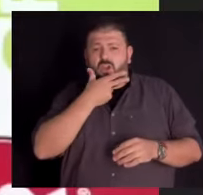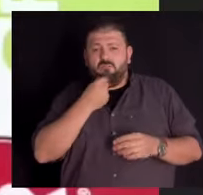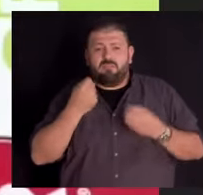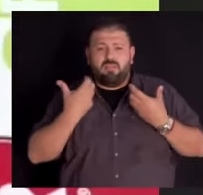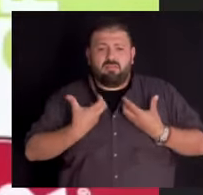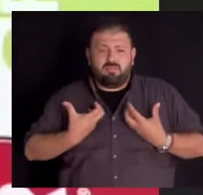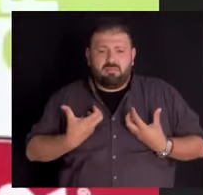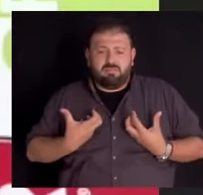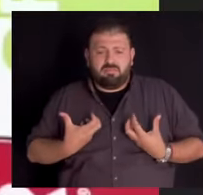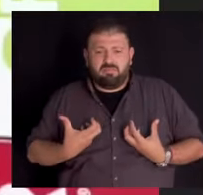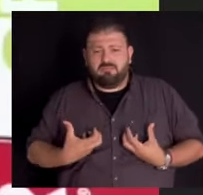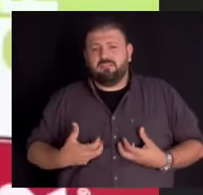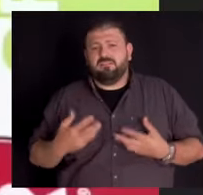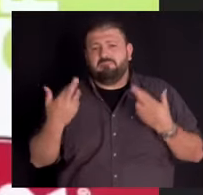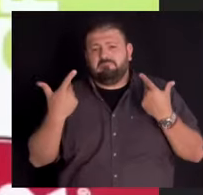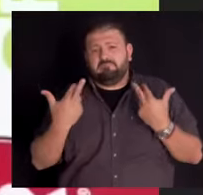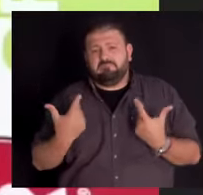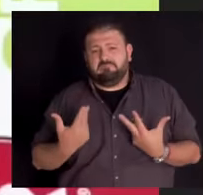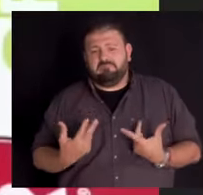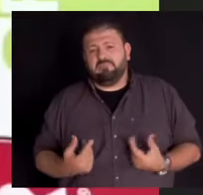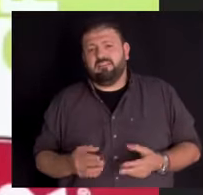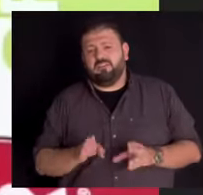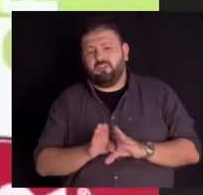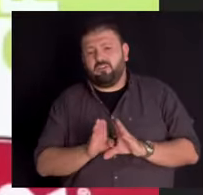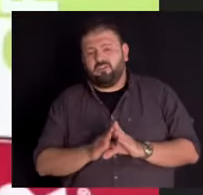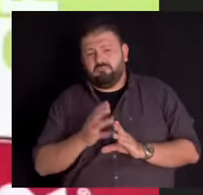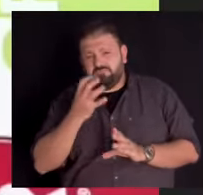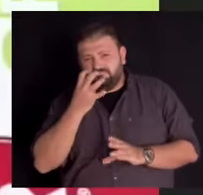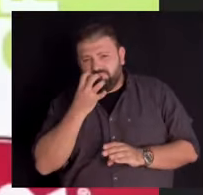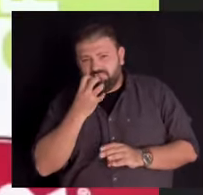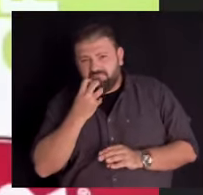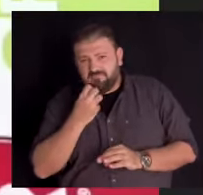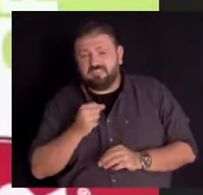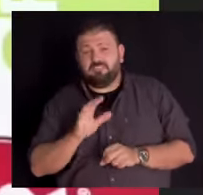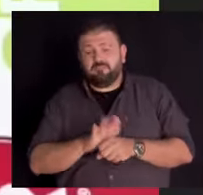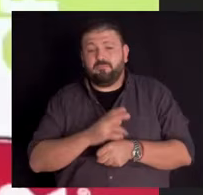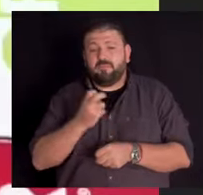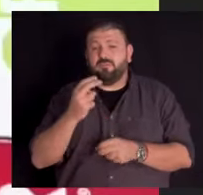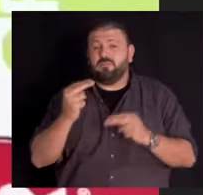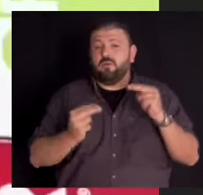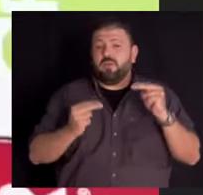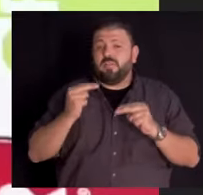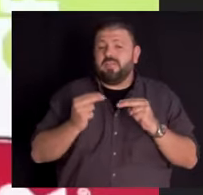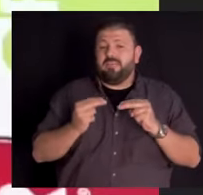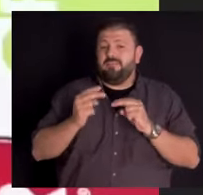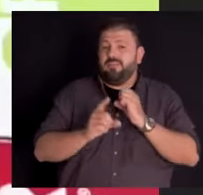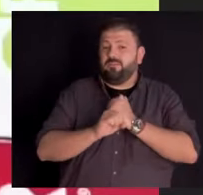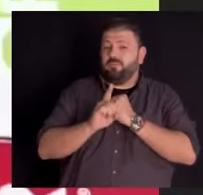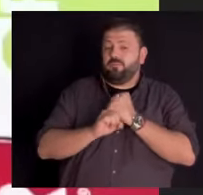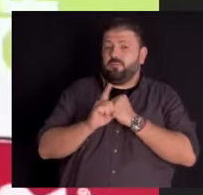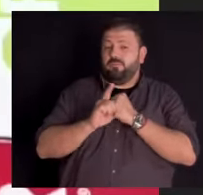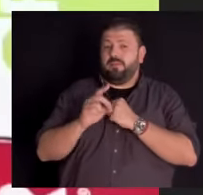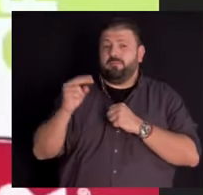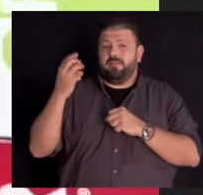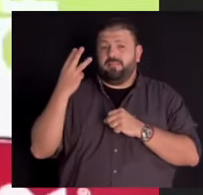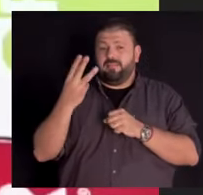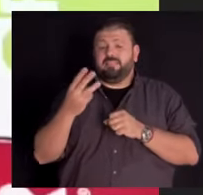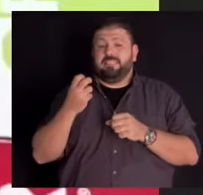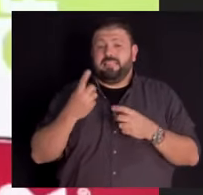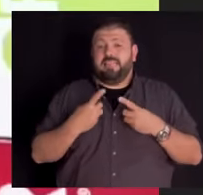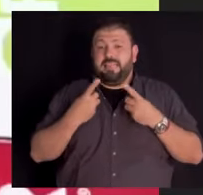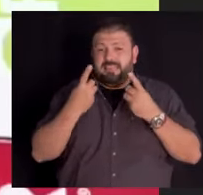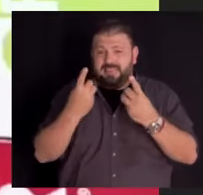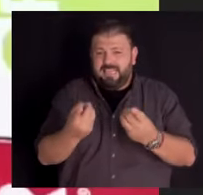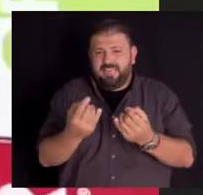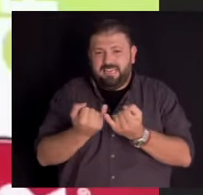teniendo un nivel energético 1 con un problema nivel 3. Entonces ahí, ¿qué hay que darle a ese estudiante?